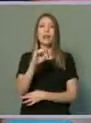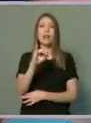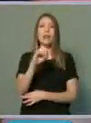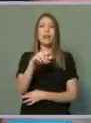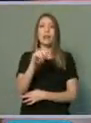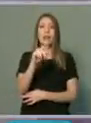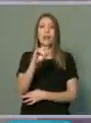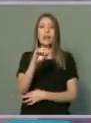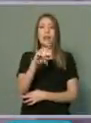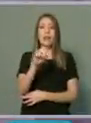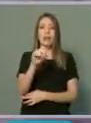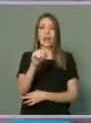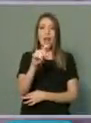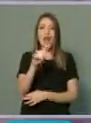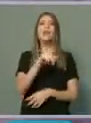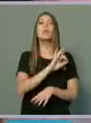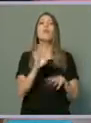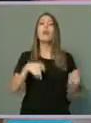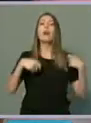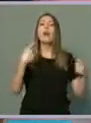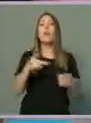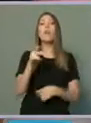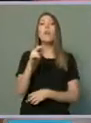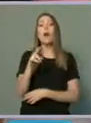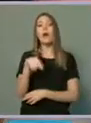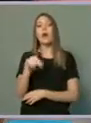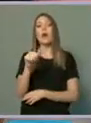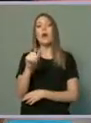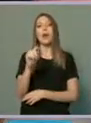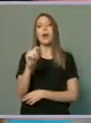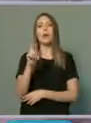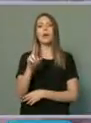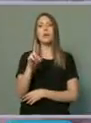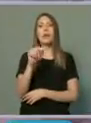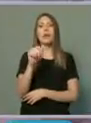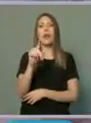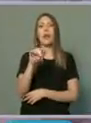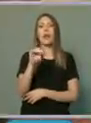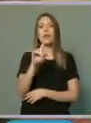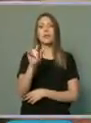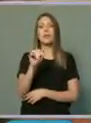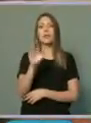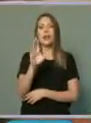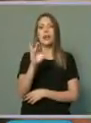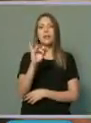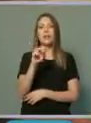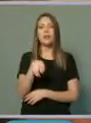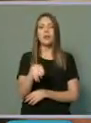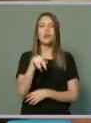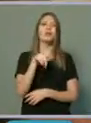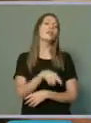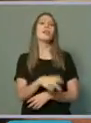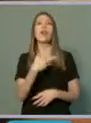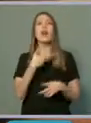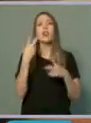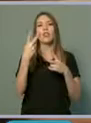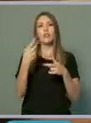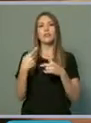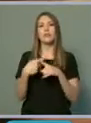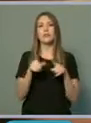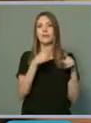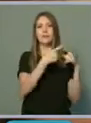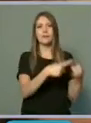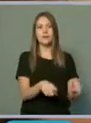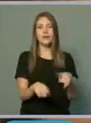a través de la naturalización. Y entonces vemos, por ejemplo, que hay muchos casos y hay muchos supuestos para que eso suceda.